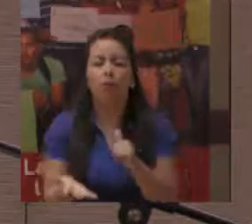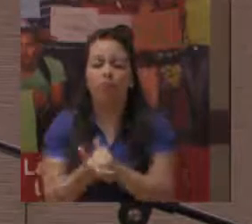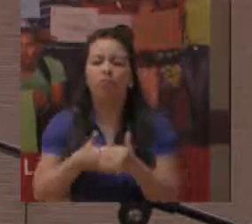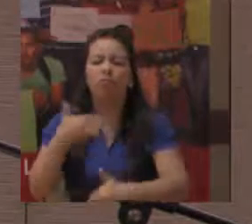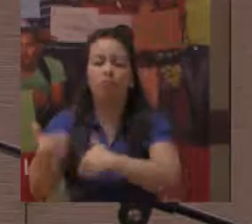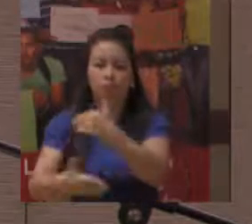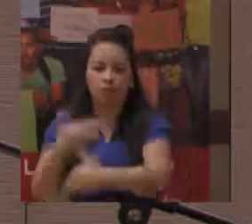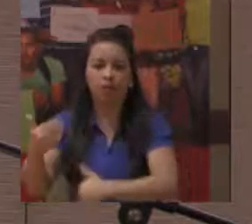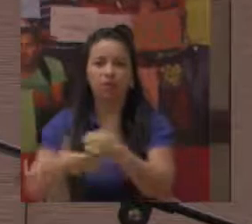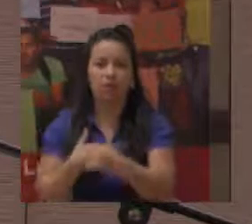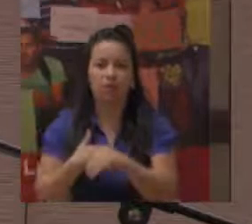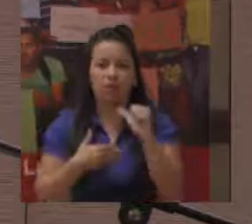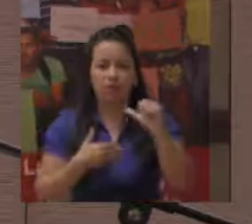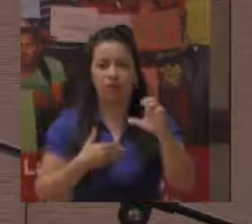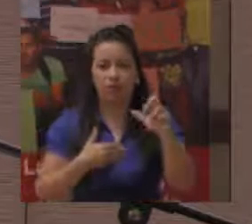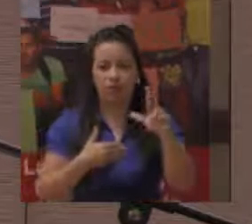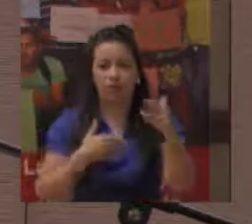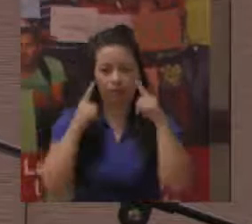de reintegración con la ACR.